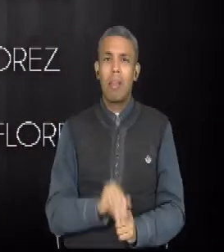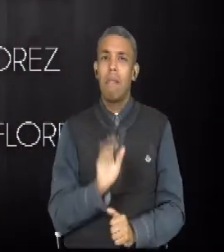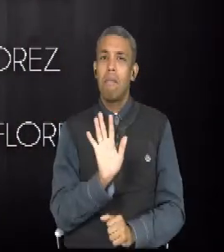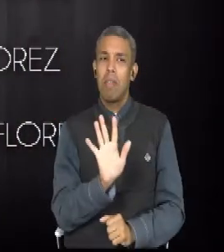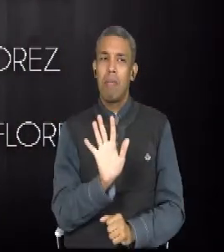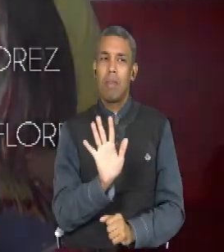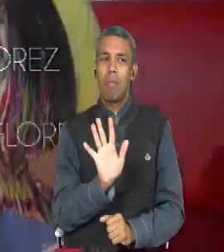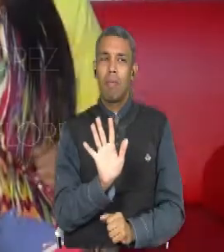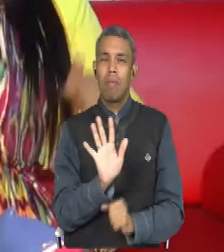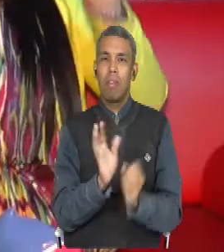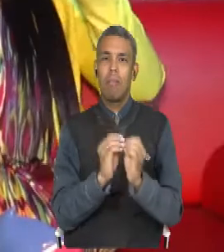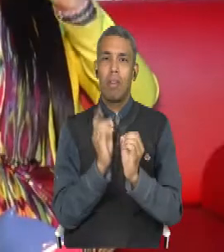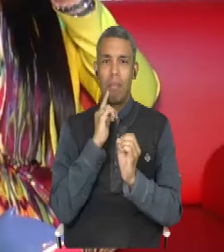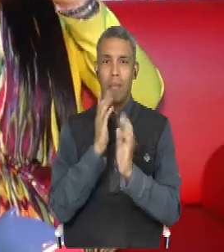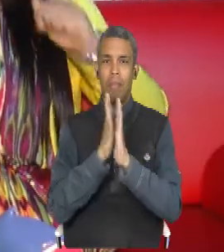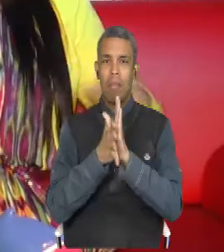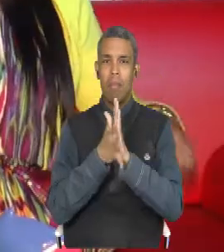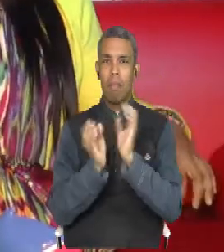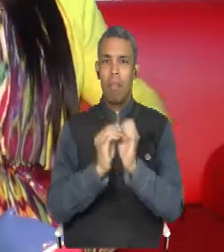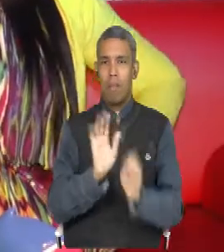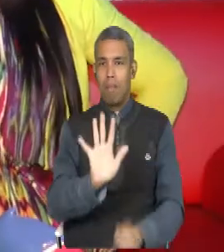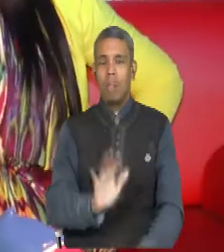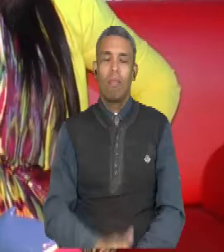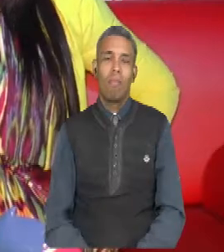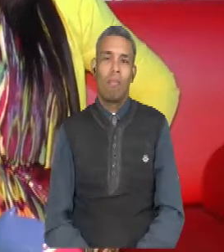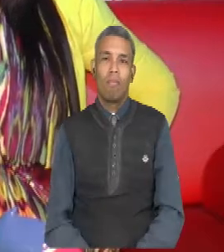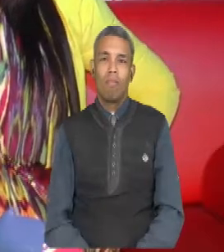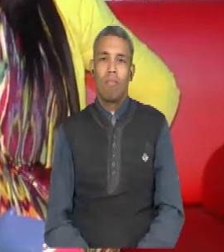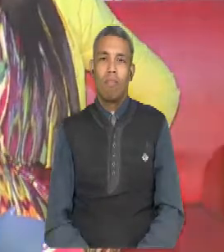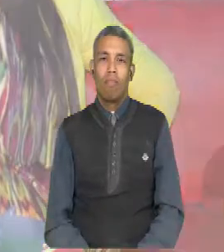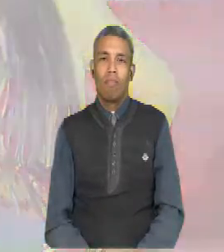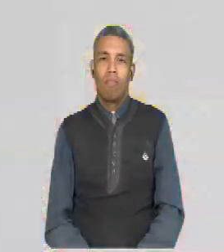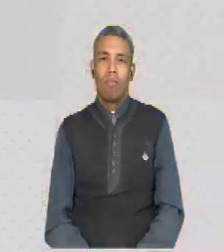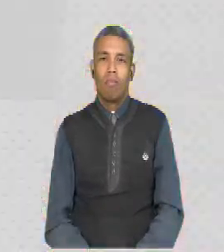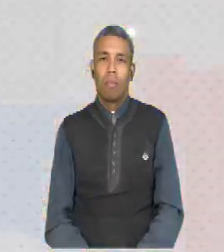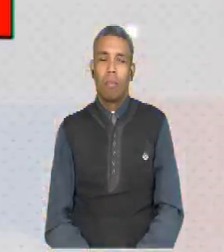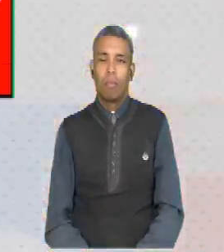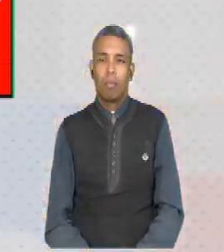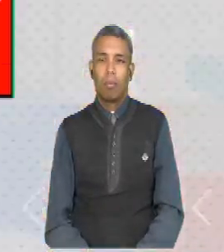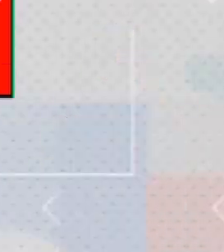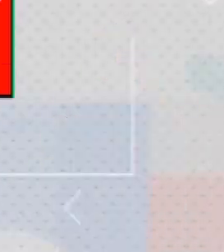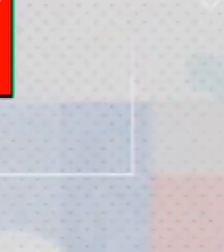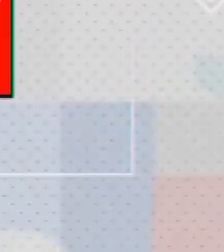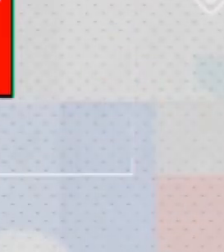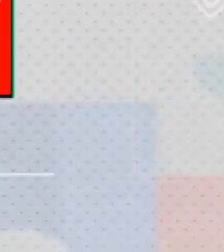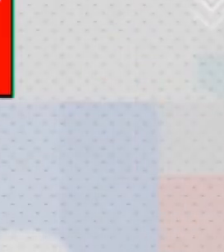nosotros porque ya regresamos aquí en casa desde la cervecería. Ya volvemos.